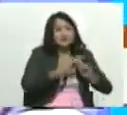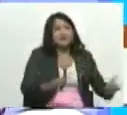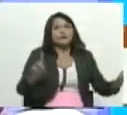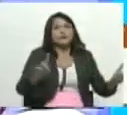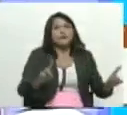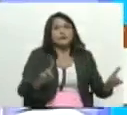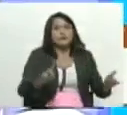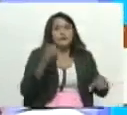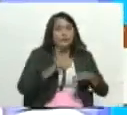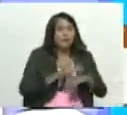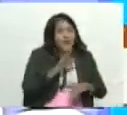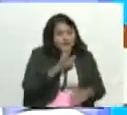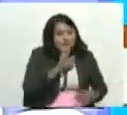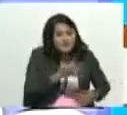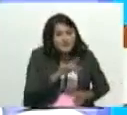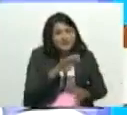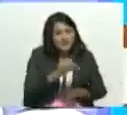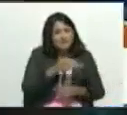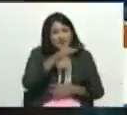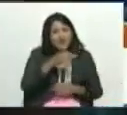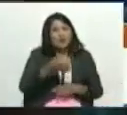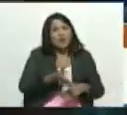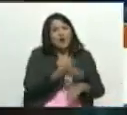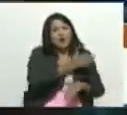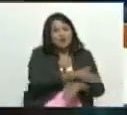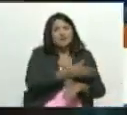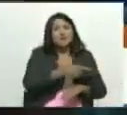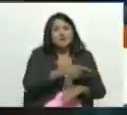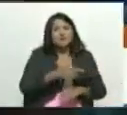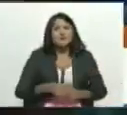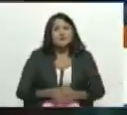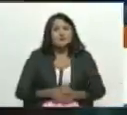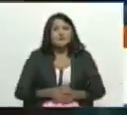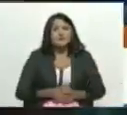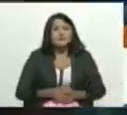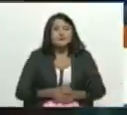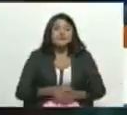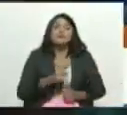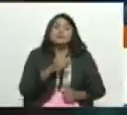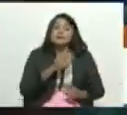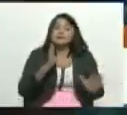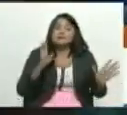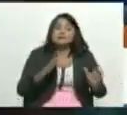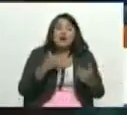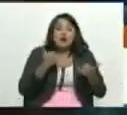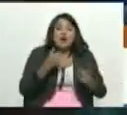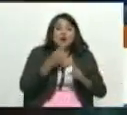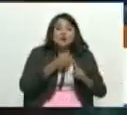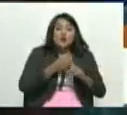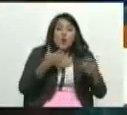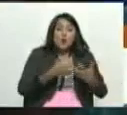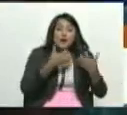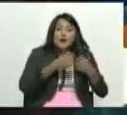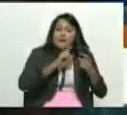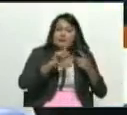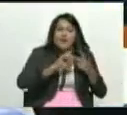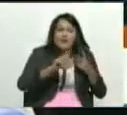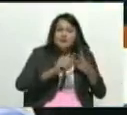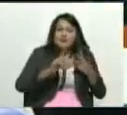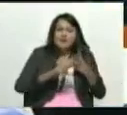razón por la cual los medios capitalistas están librando diferentes tipos de guerras Yo pienso que para todos